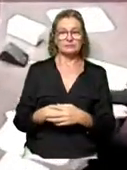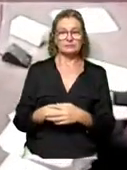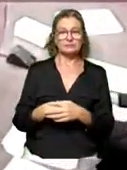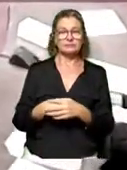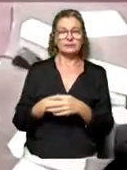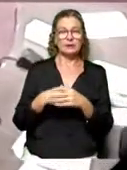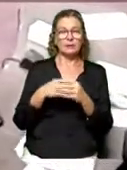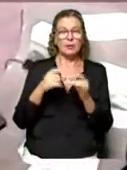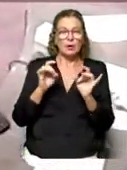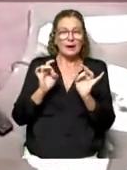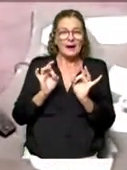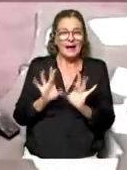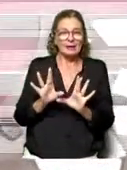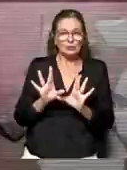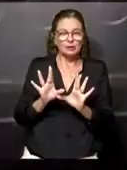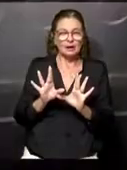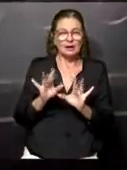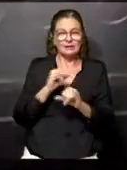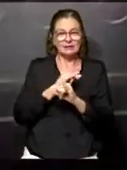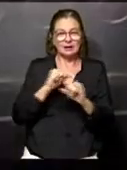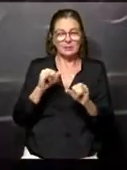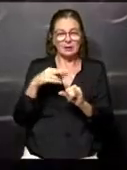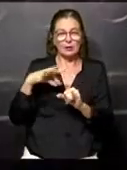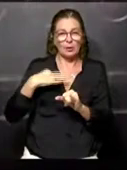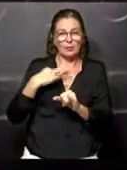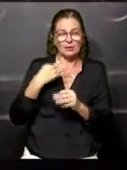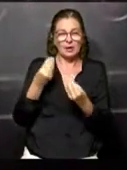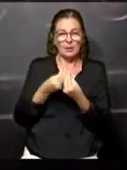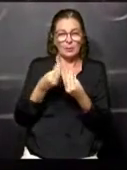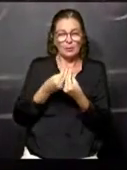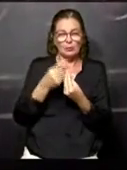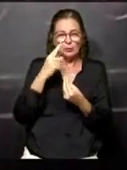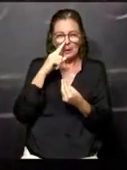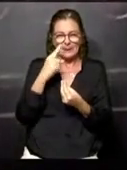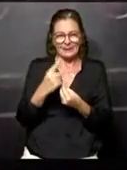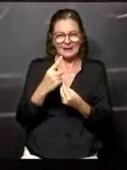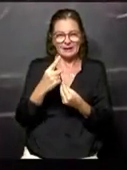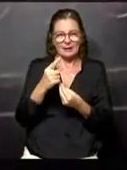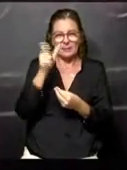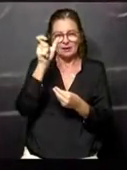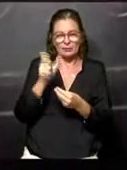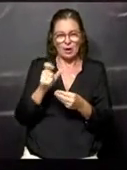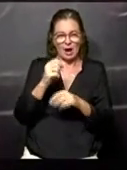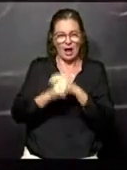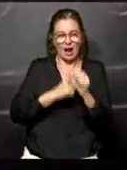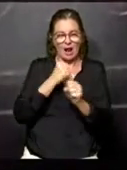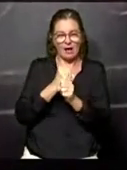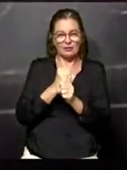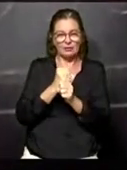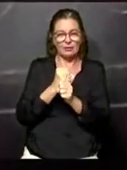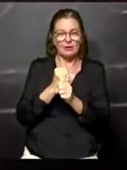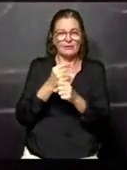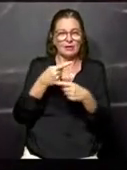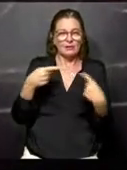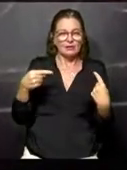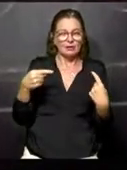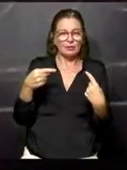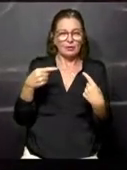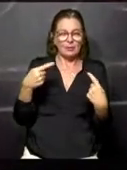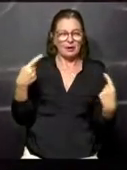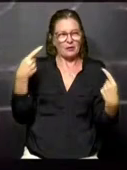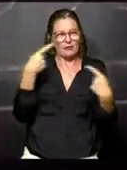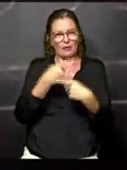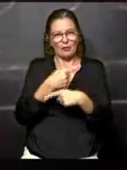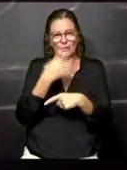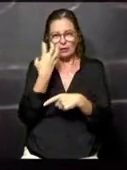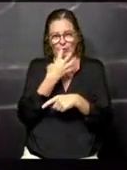Hemos naturalizado terminar con la vida de miles de seres humanos al año. ¿Habrá cosa más aberrante